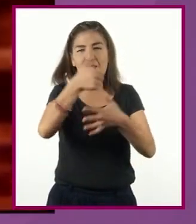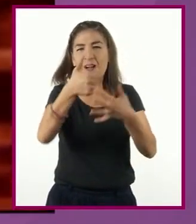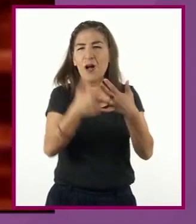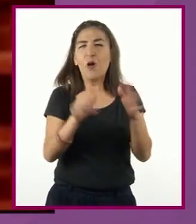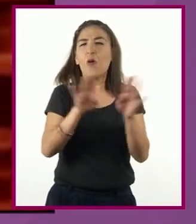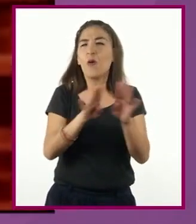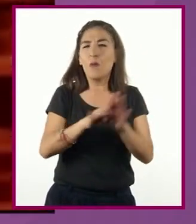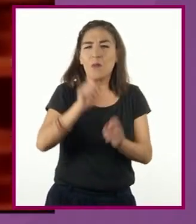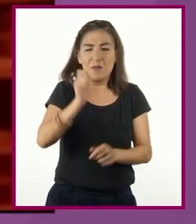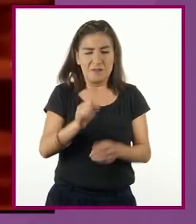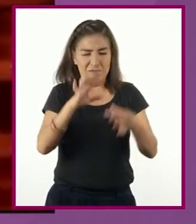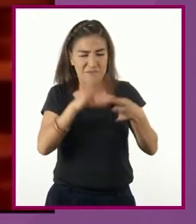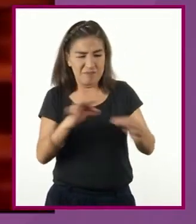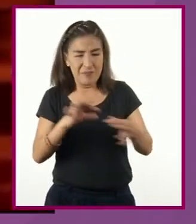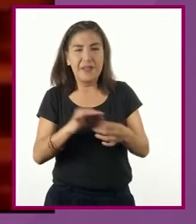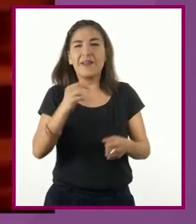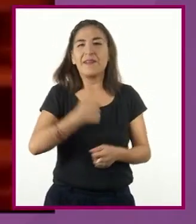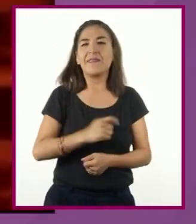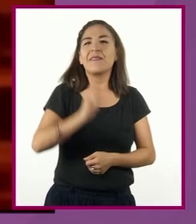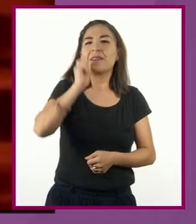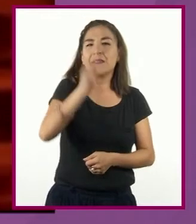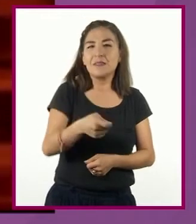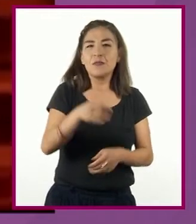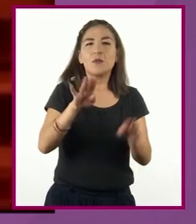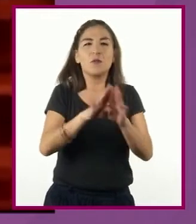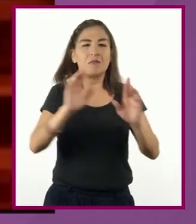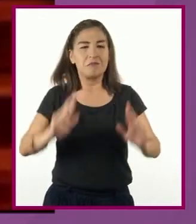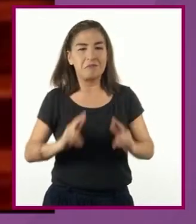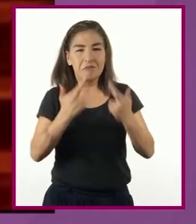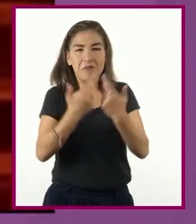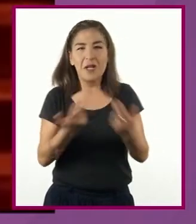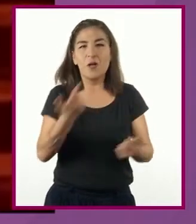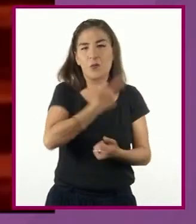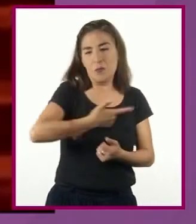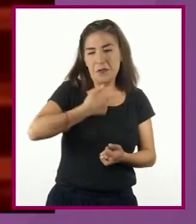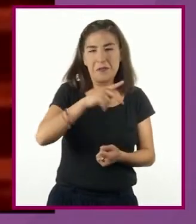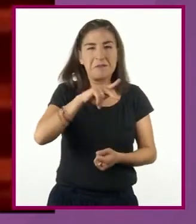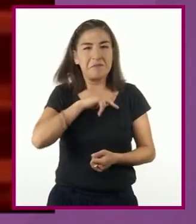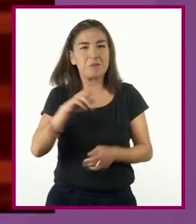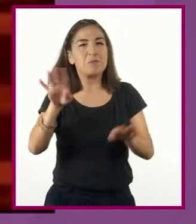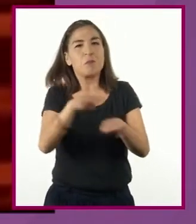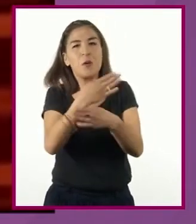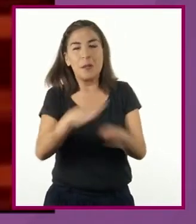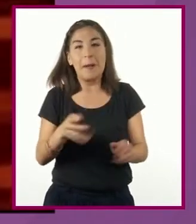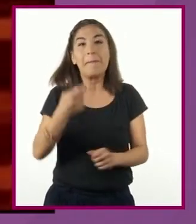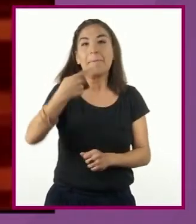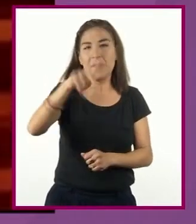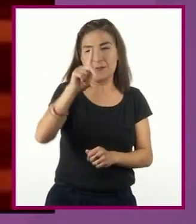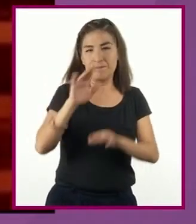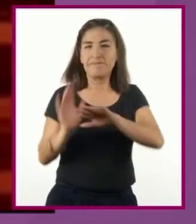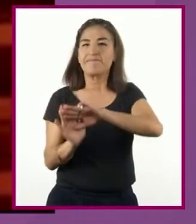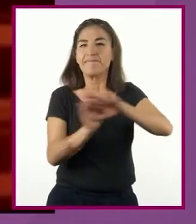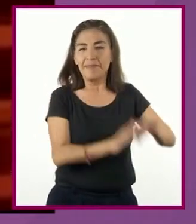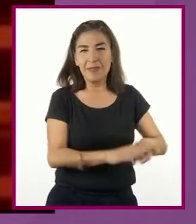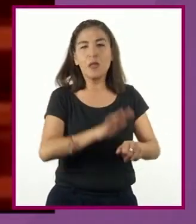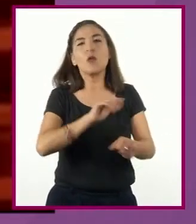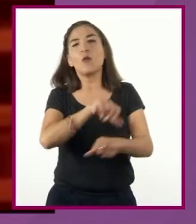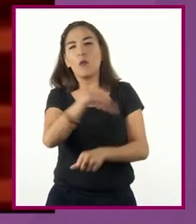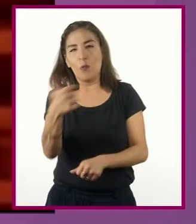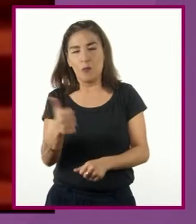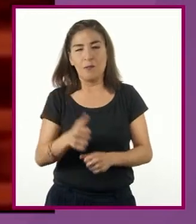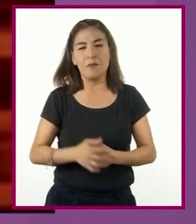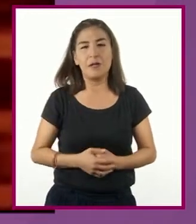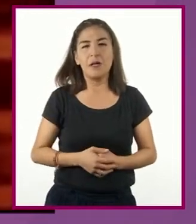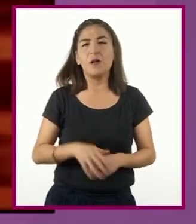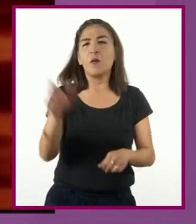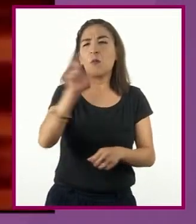explicamos a partir de nuestra propia religión o de nuestro gusto musical. Pero por otro lado, cuando nos